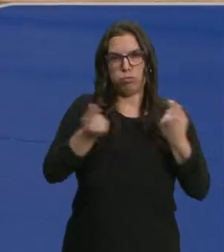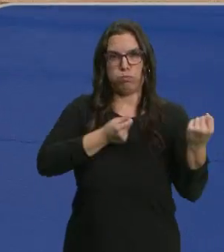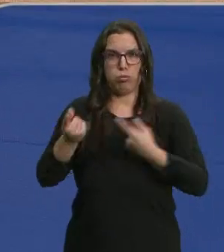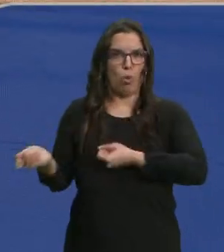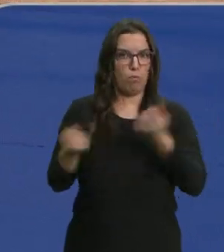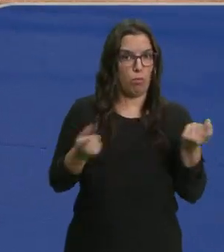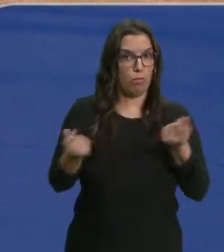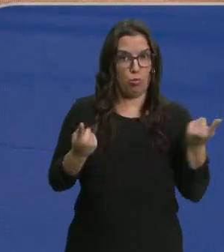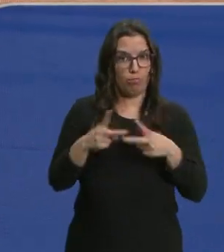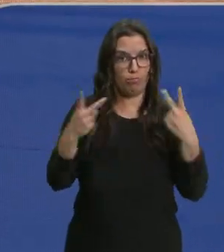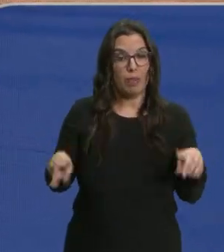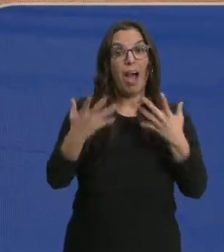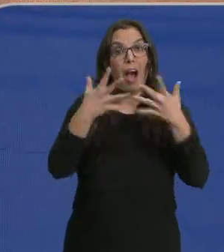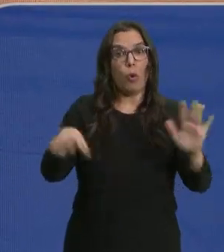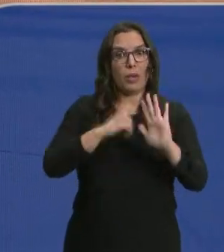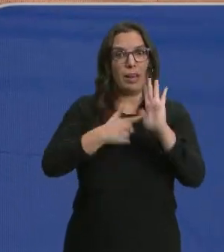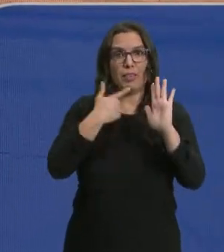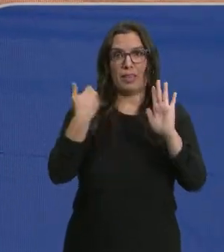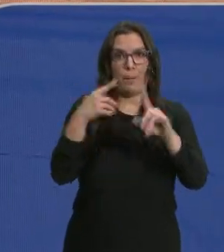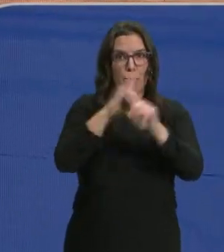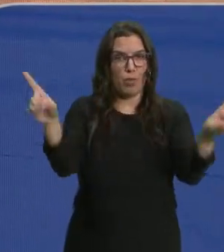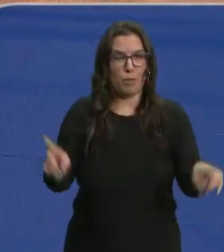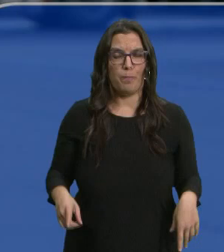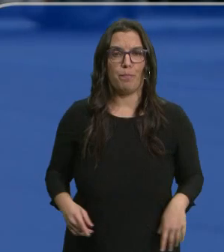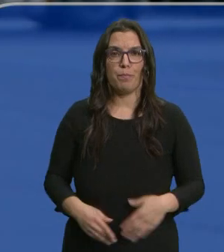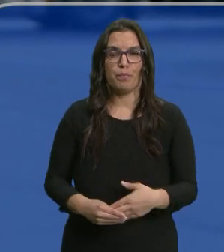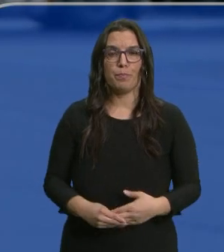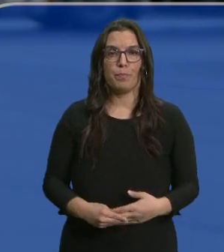ambas circunstancias están ya prohibidas por ley.